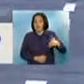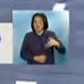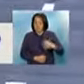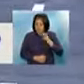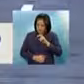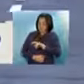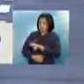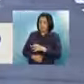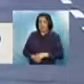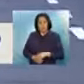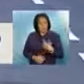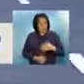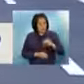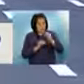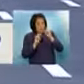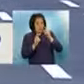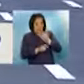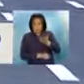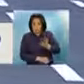la atención. Sorprende, ¿no?